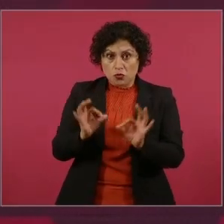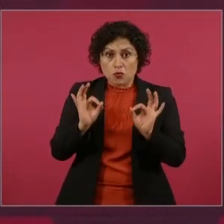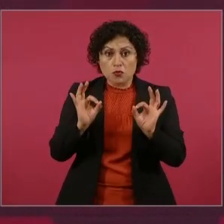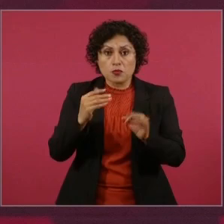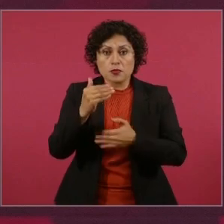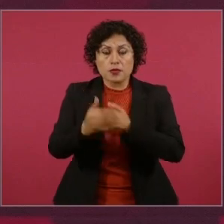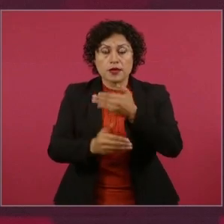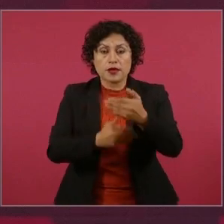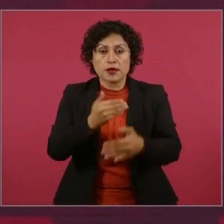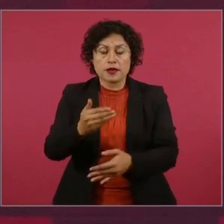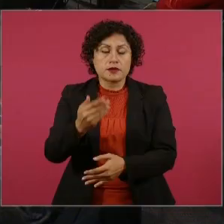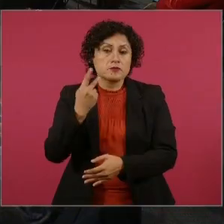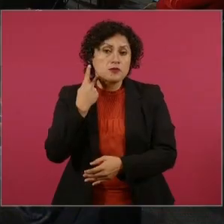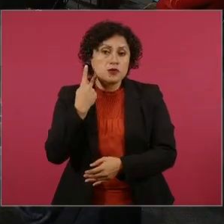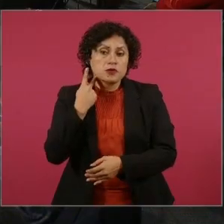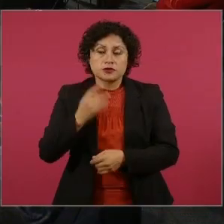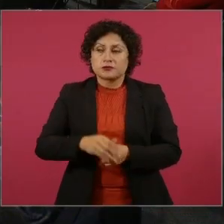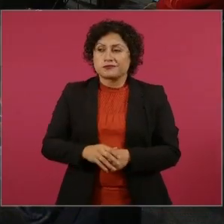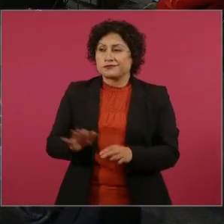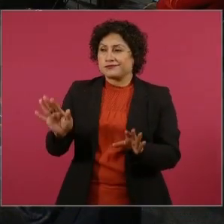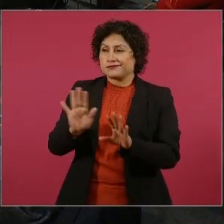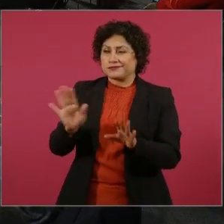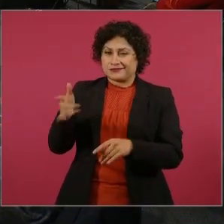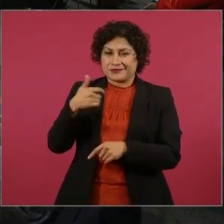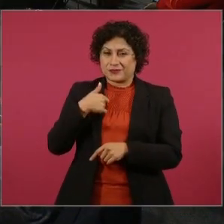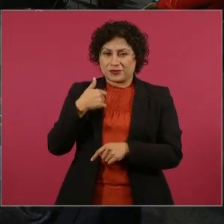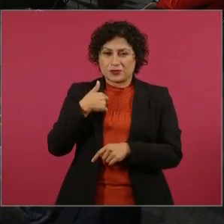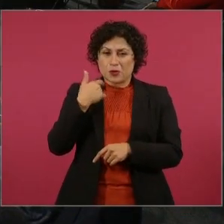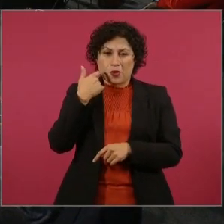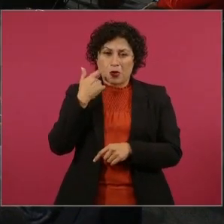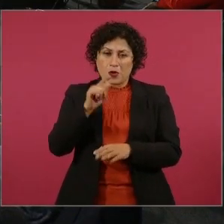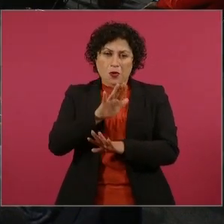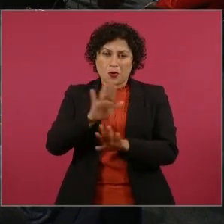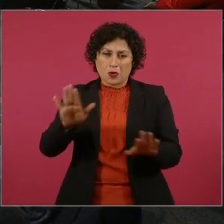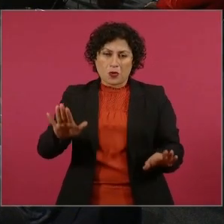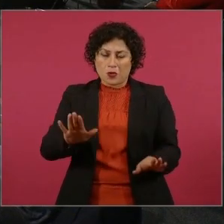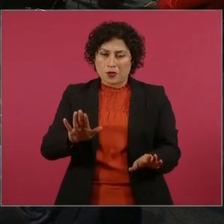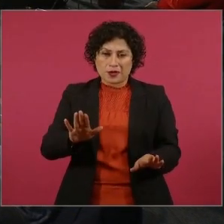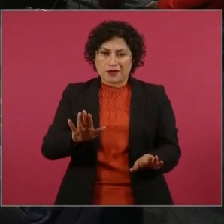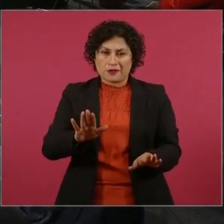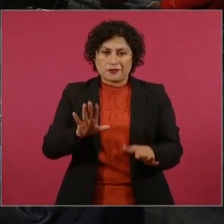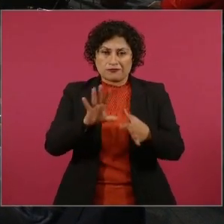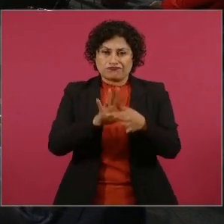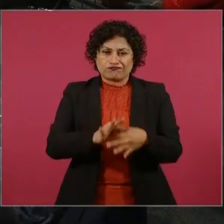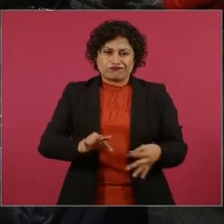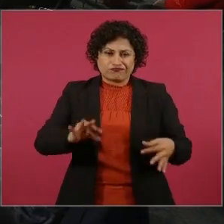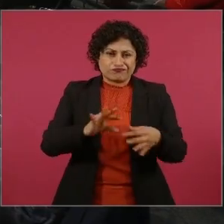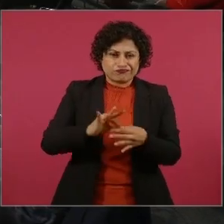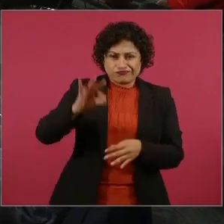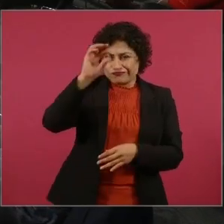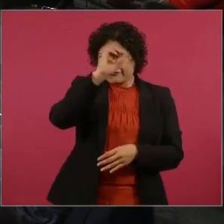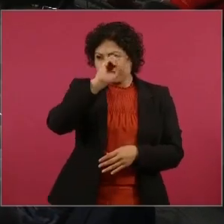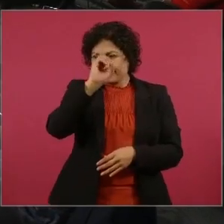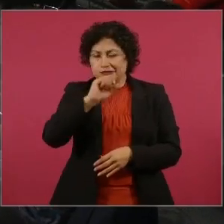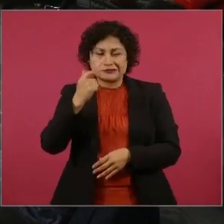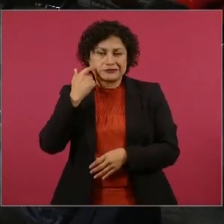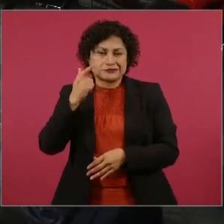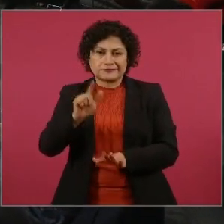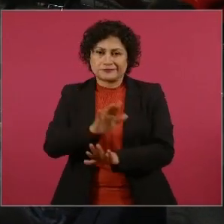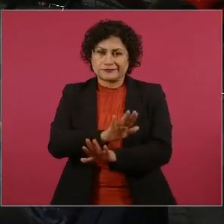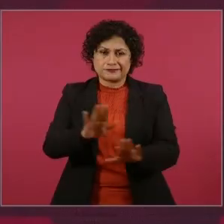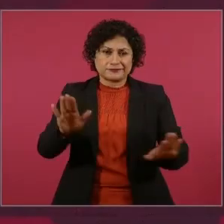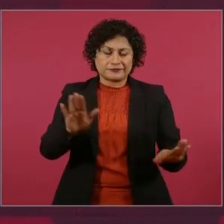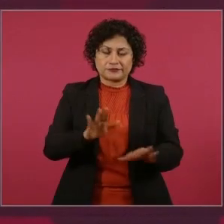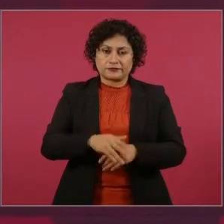este quiero hablar no quiero este que